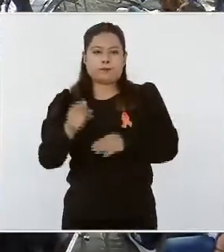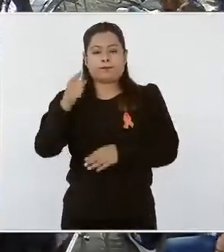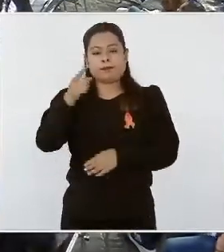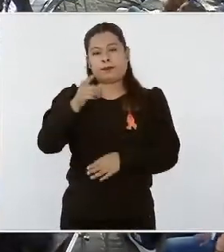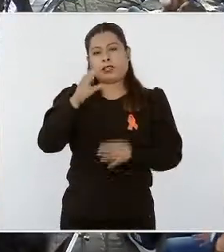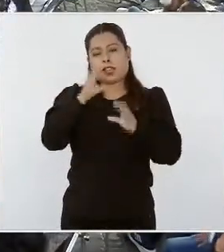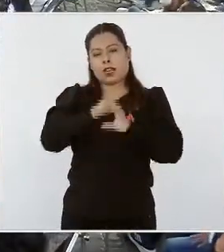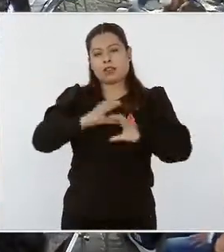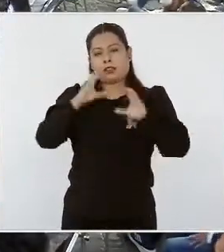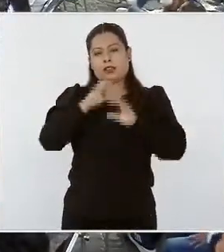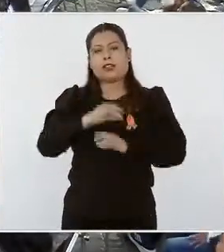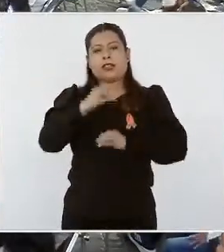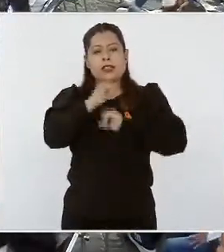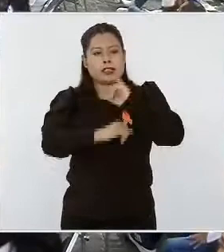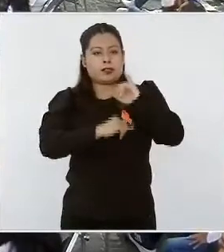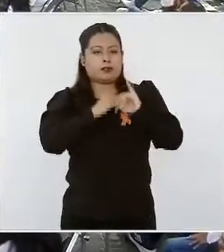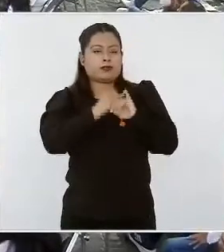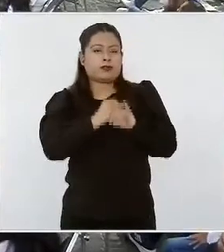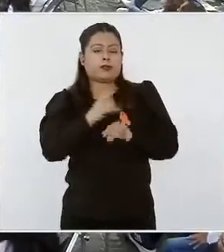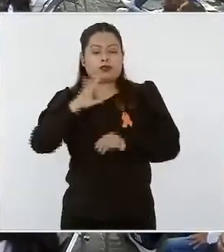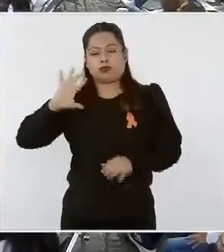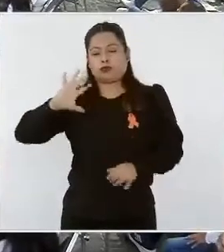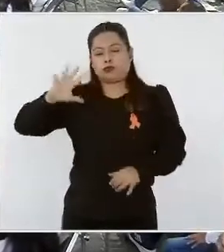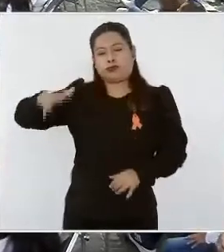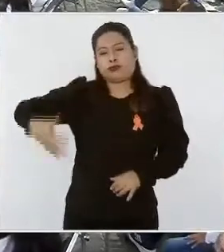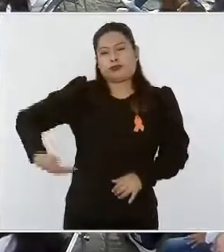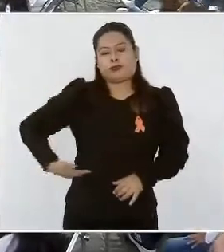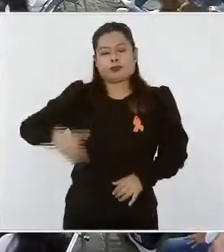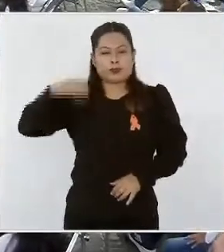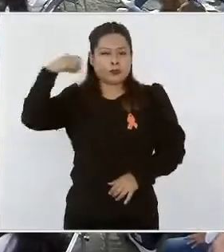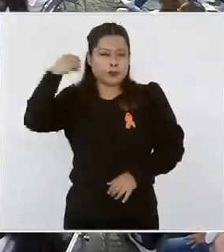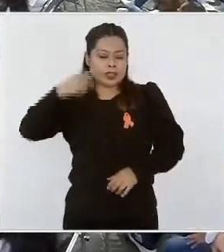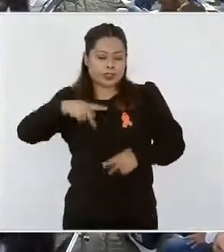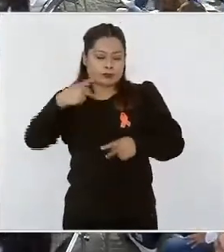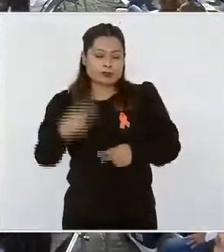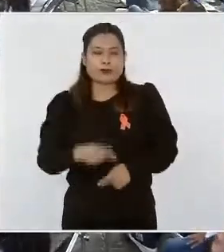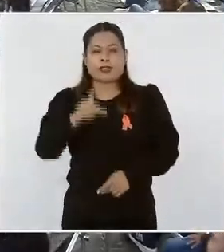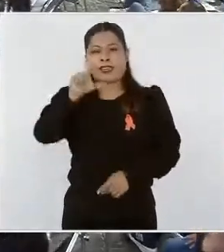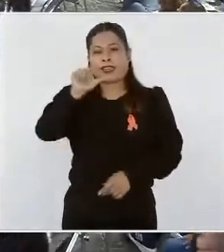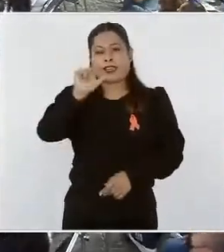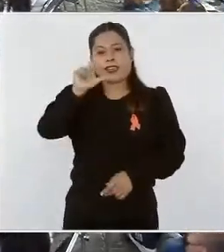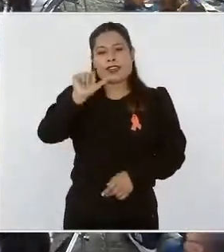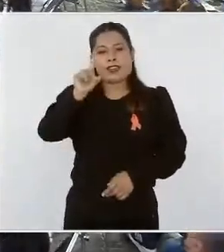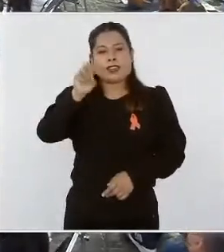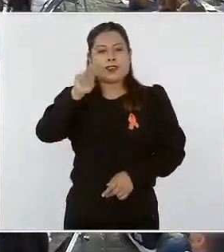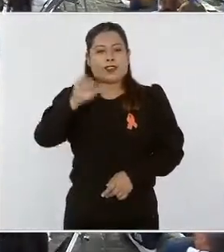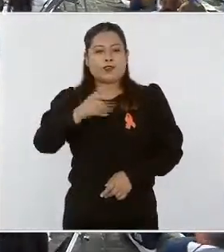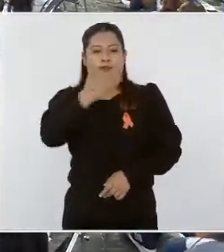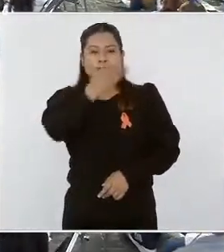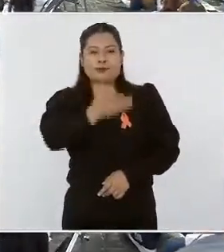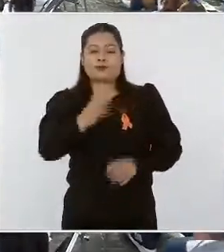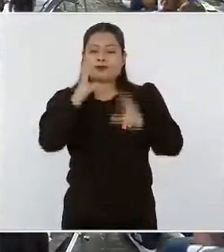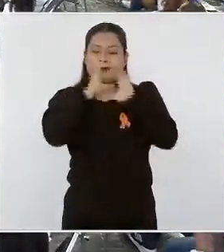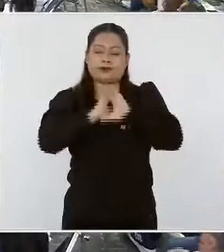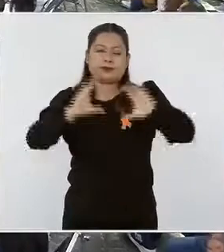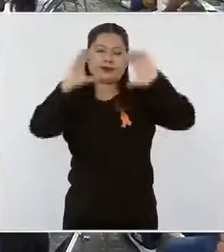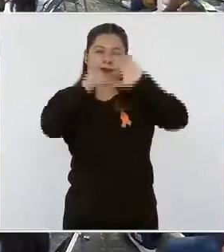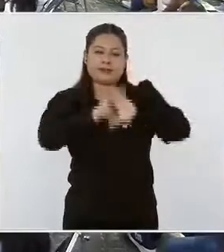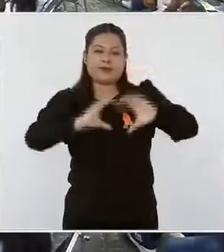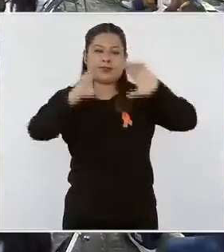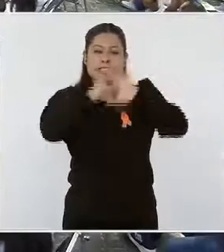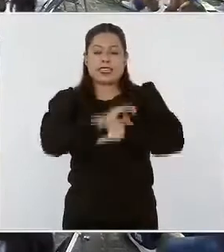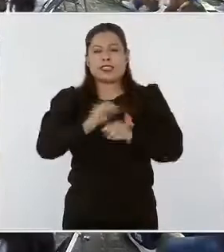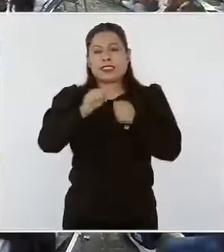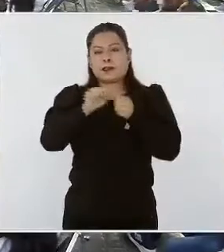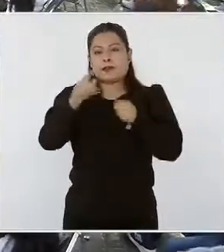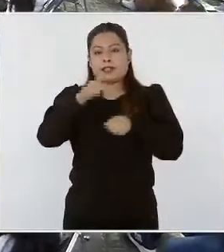y cantautora internacional, orgullosamente oaxaqueña, Lila Downs, quien nos interpreta Semilla